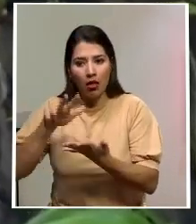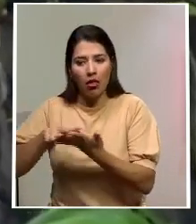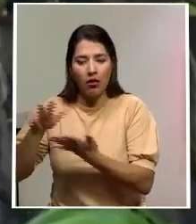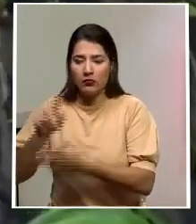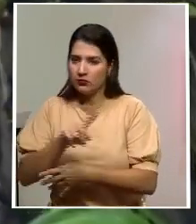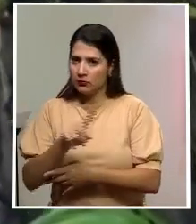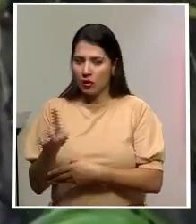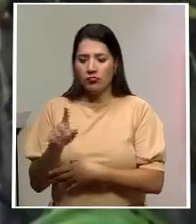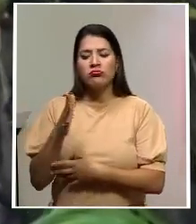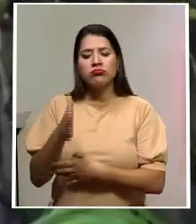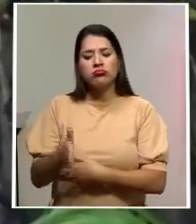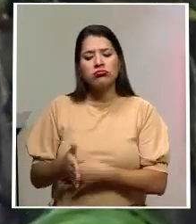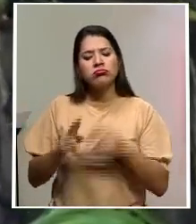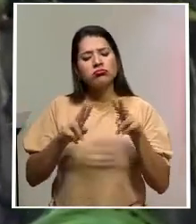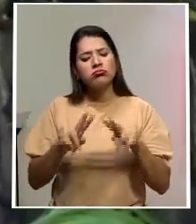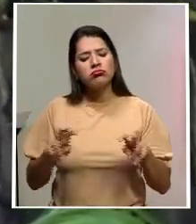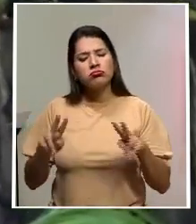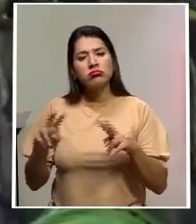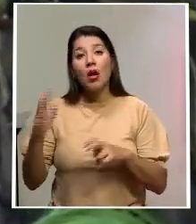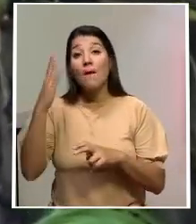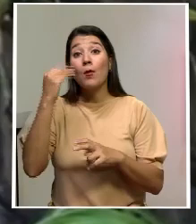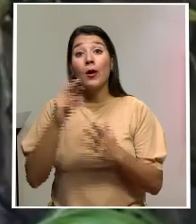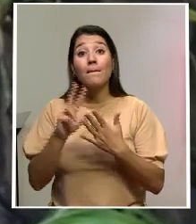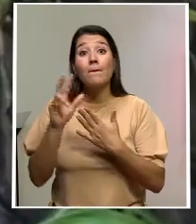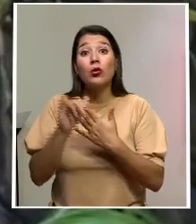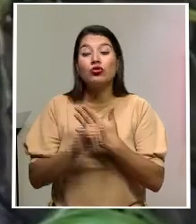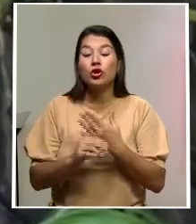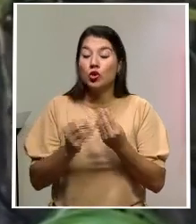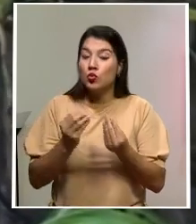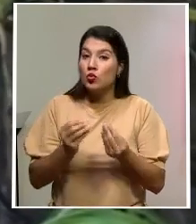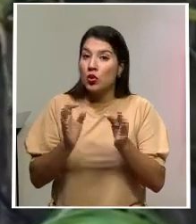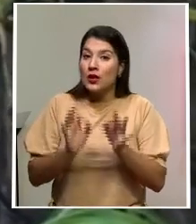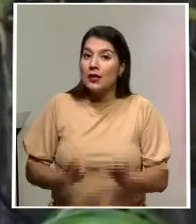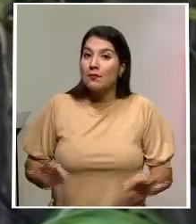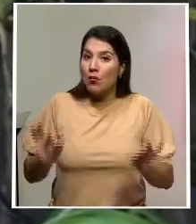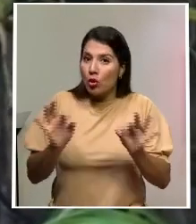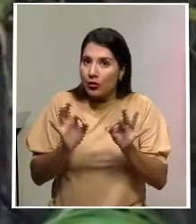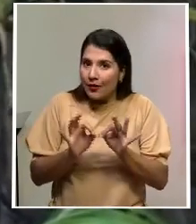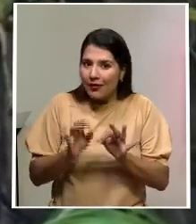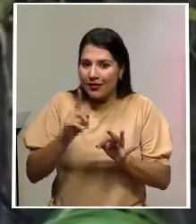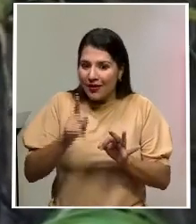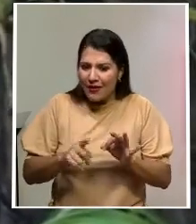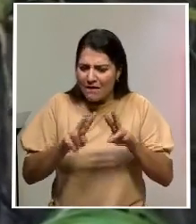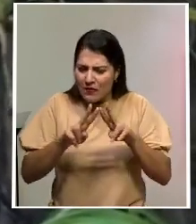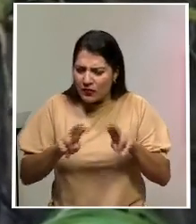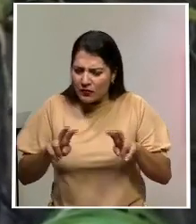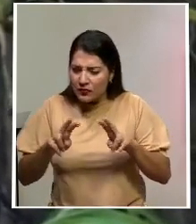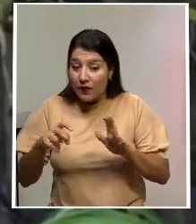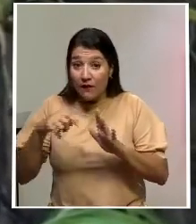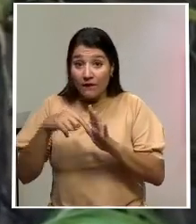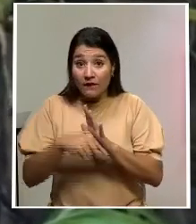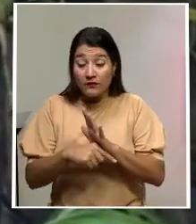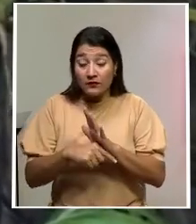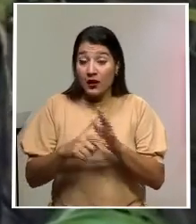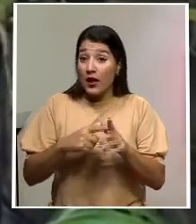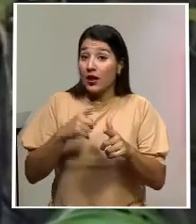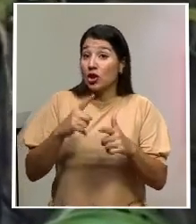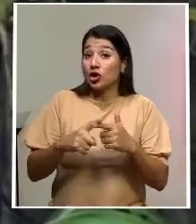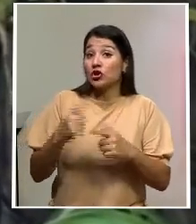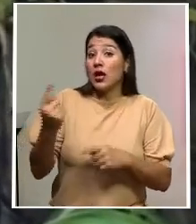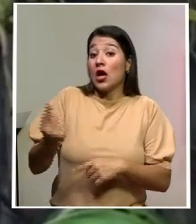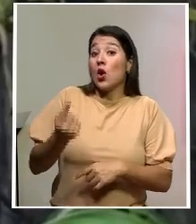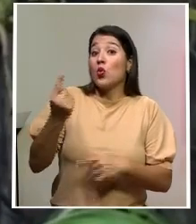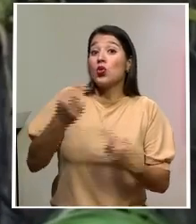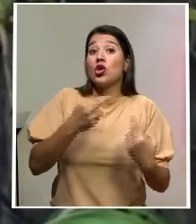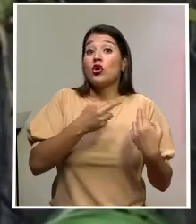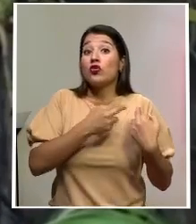son proyectos muy pesados técnicamente, que deben ser consultados ampliamente, y que el único responsable